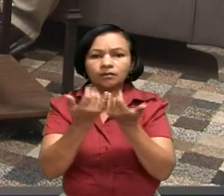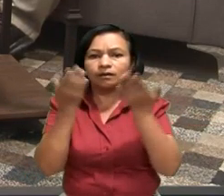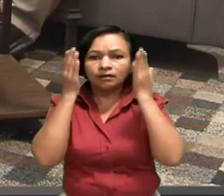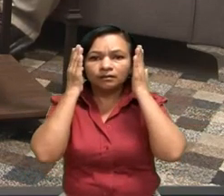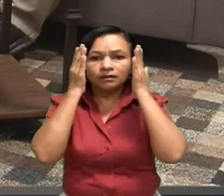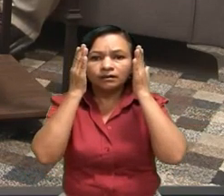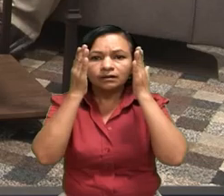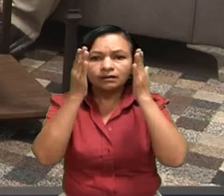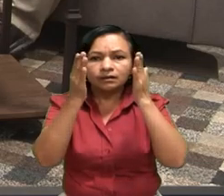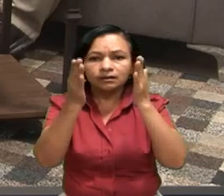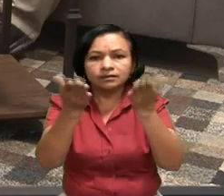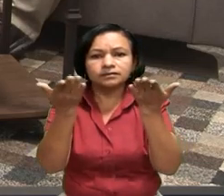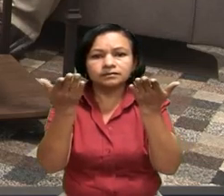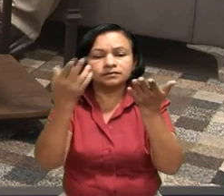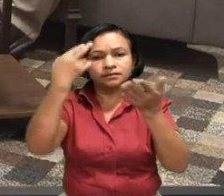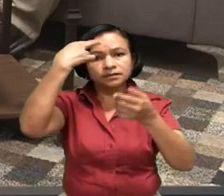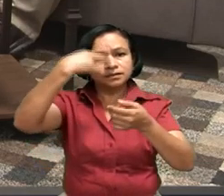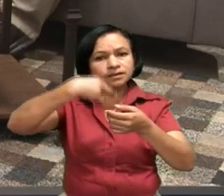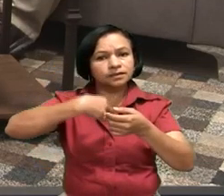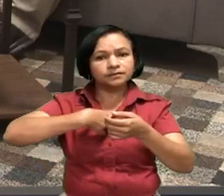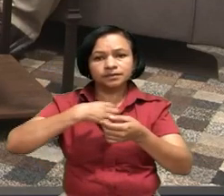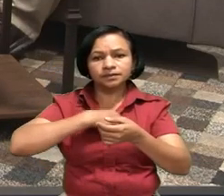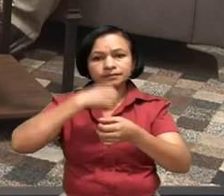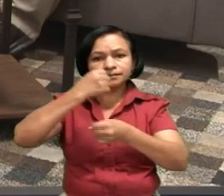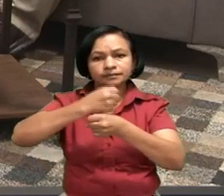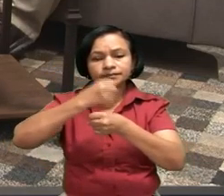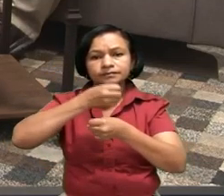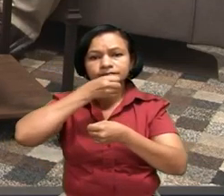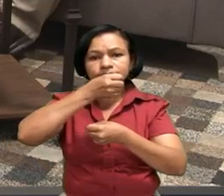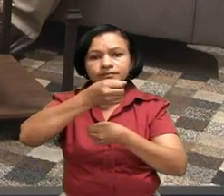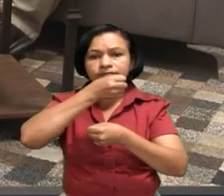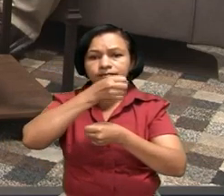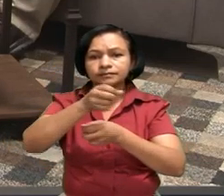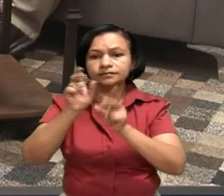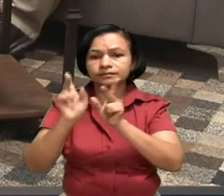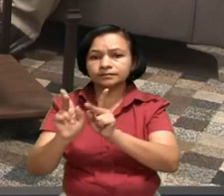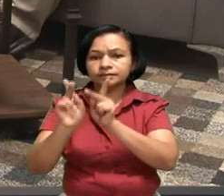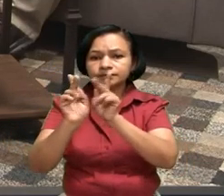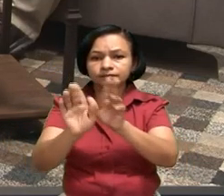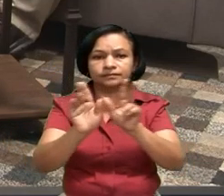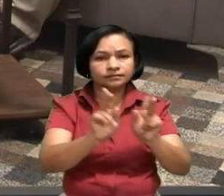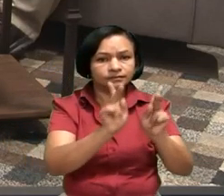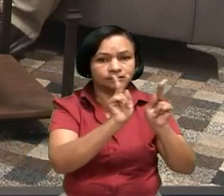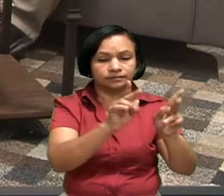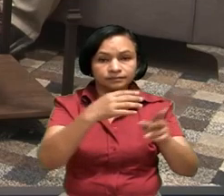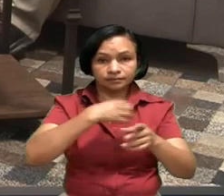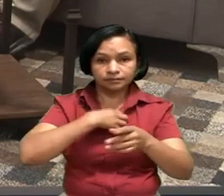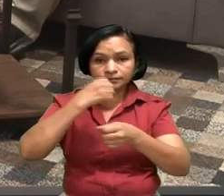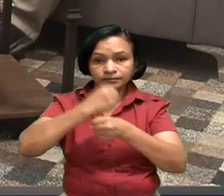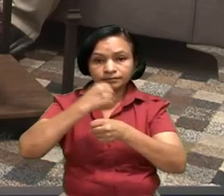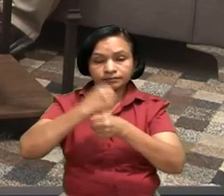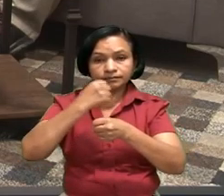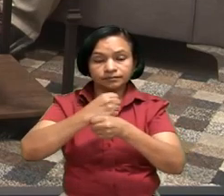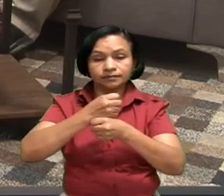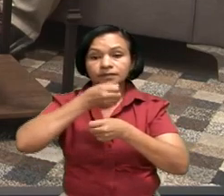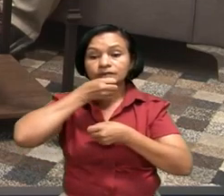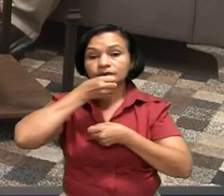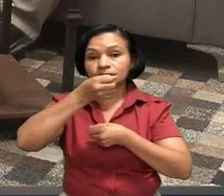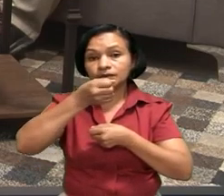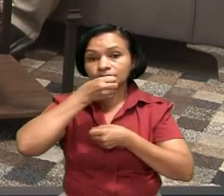pregunto la responsabilidad periodística y es a nivel individual dentro del ejercicio de la construcción de la noticia